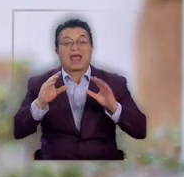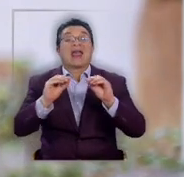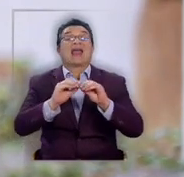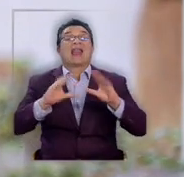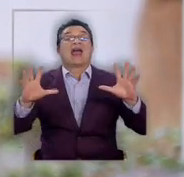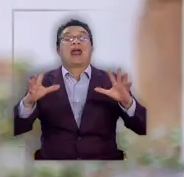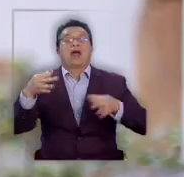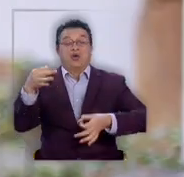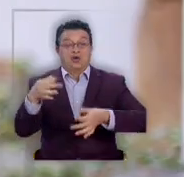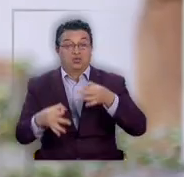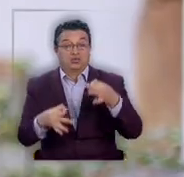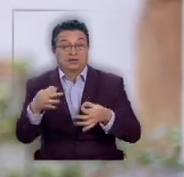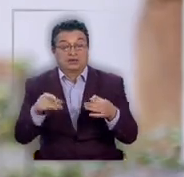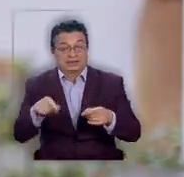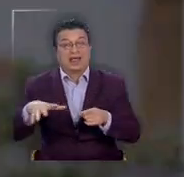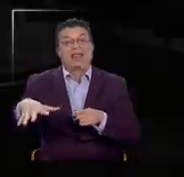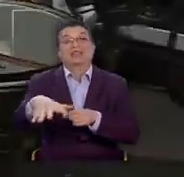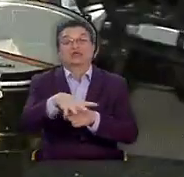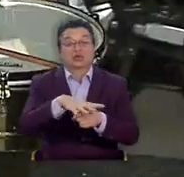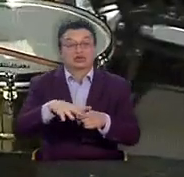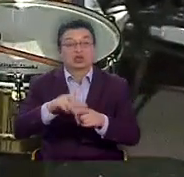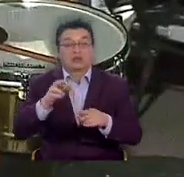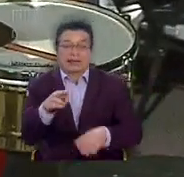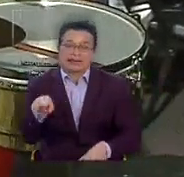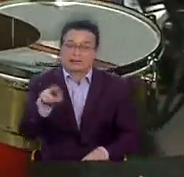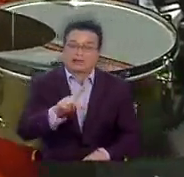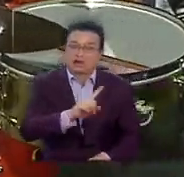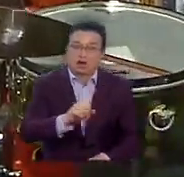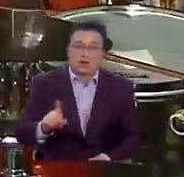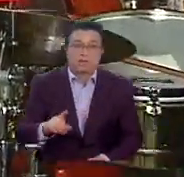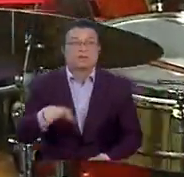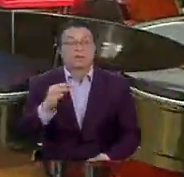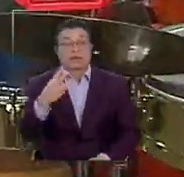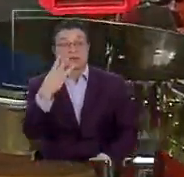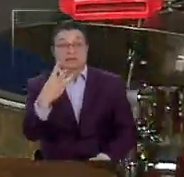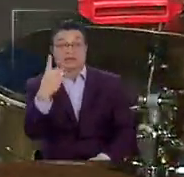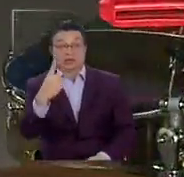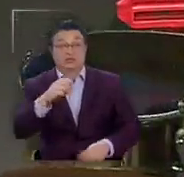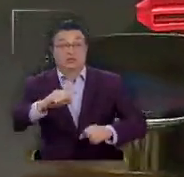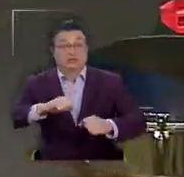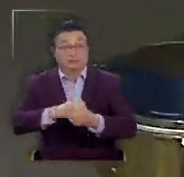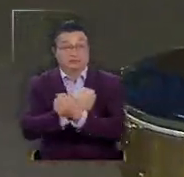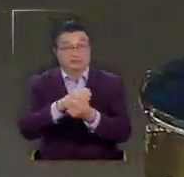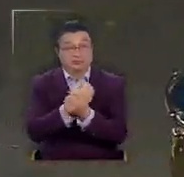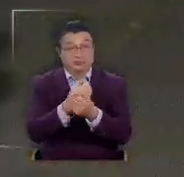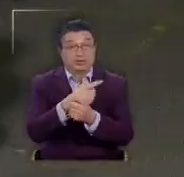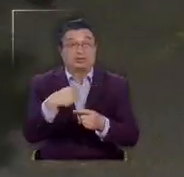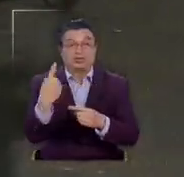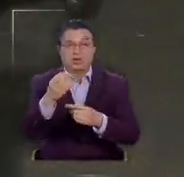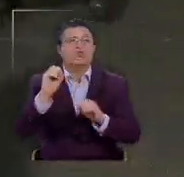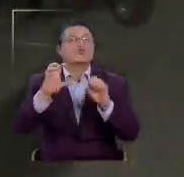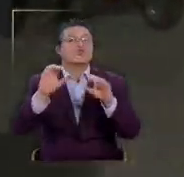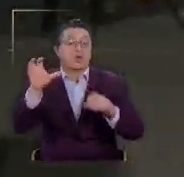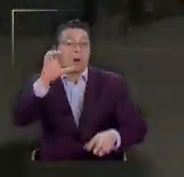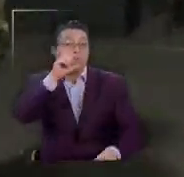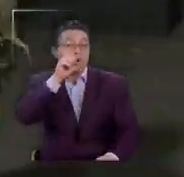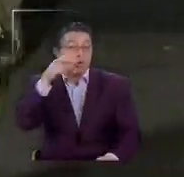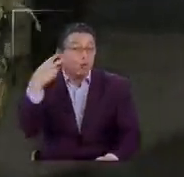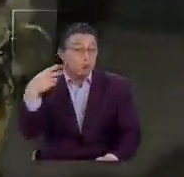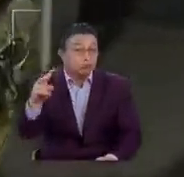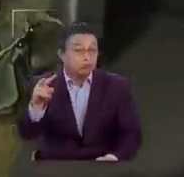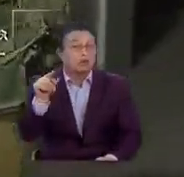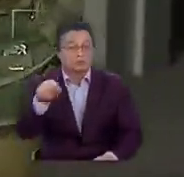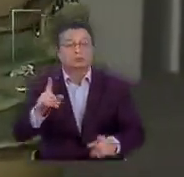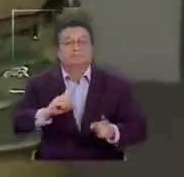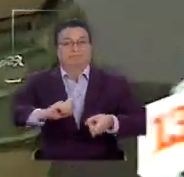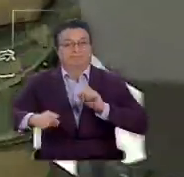de la justicia para que estas situaciones no se repitan. Por ejemplo, entre los 31 detenidos, la mayoría de nacionalidad peruana, está la